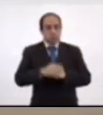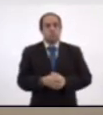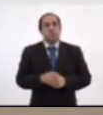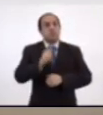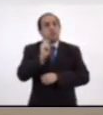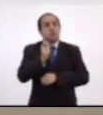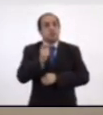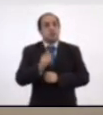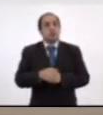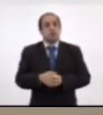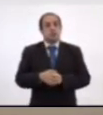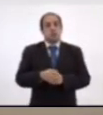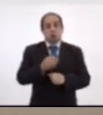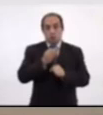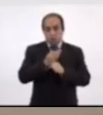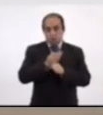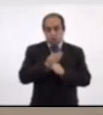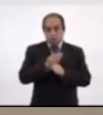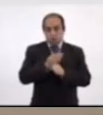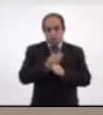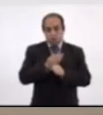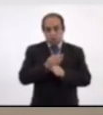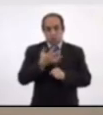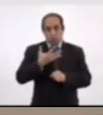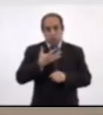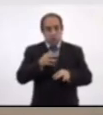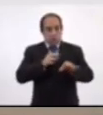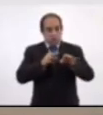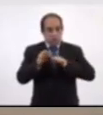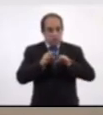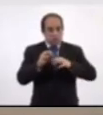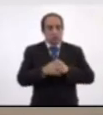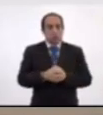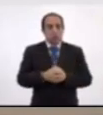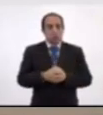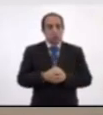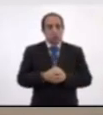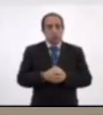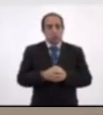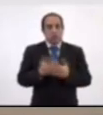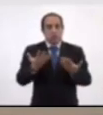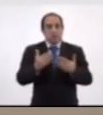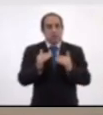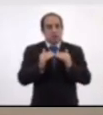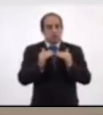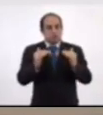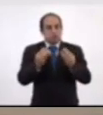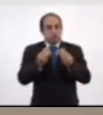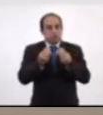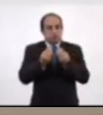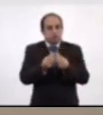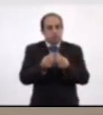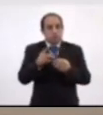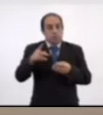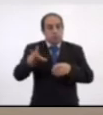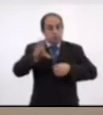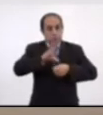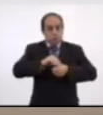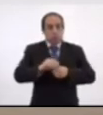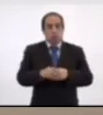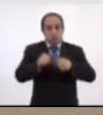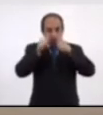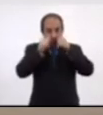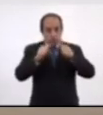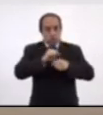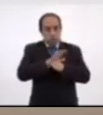decir, es un momento en donde hay una operación que pretende ser simultánea pero plena, tanto para COVID